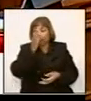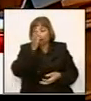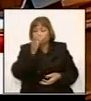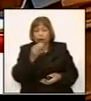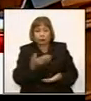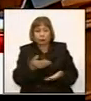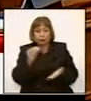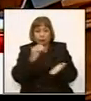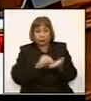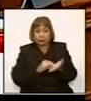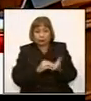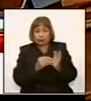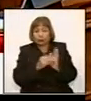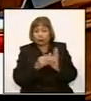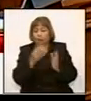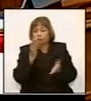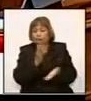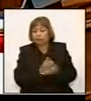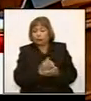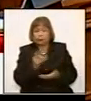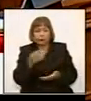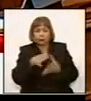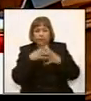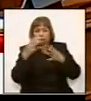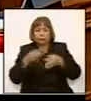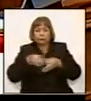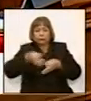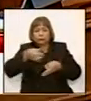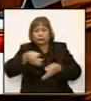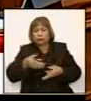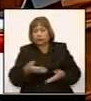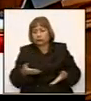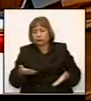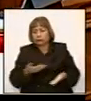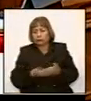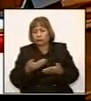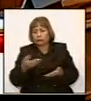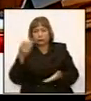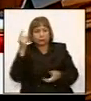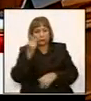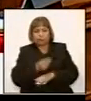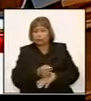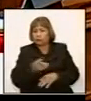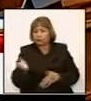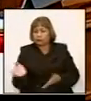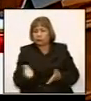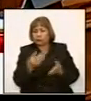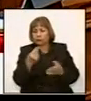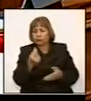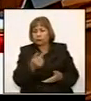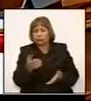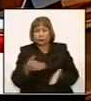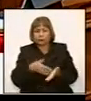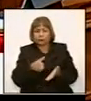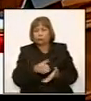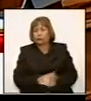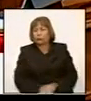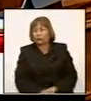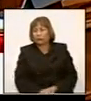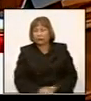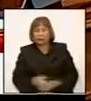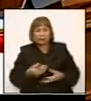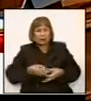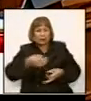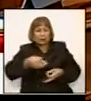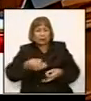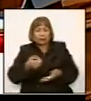está incorporado en el Código Procesal Penal, no darle tanto plazo, aligerar que presentar la demanda y de repente fue inmediato hacer el desalojo. Pero ¿para qué